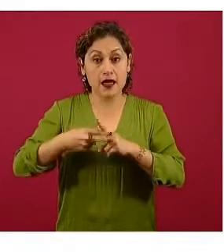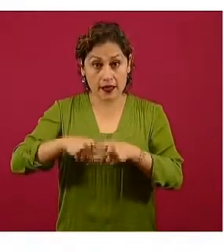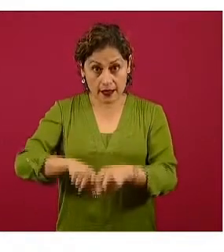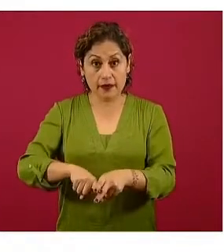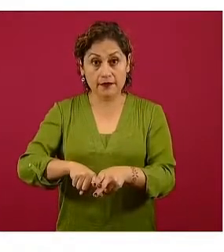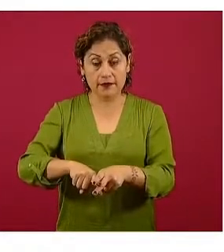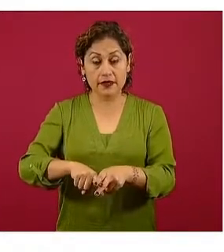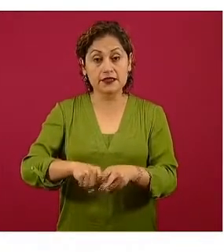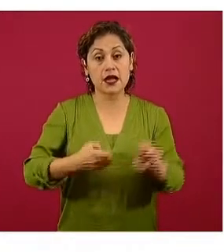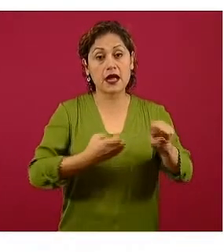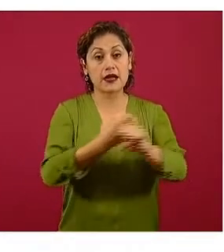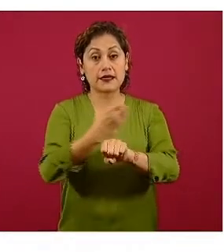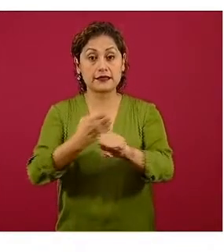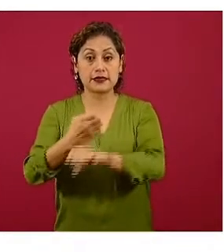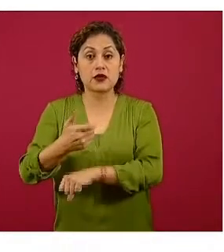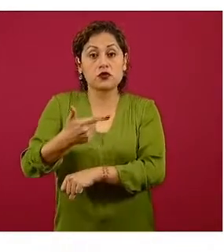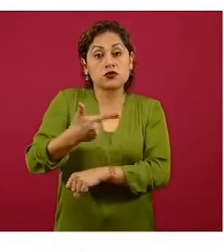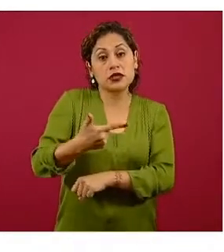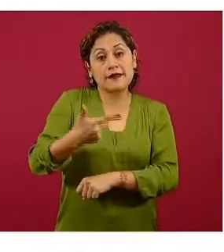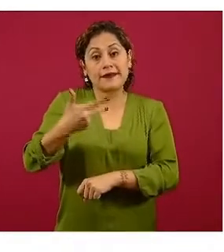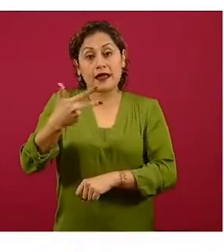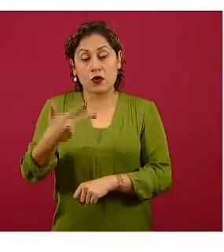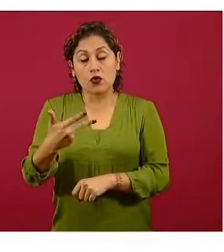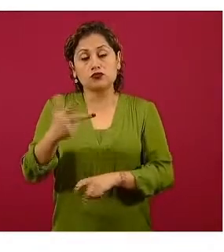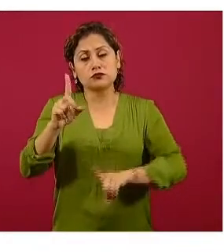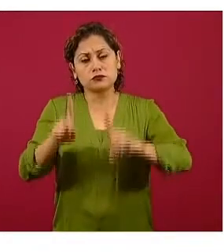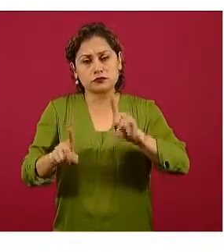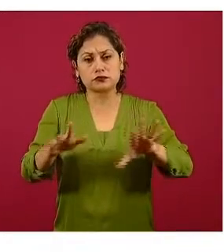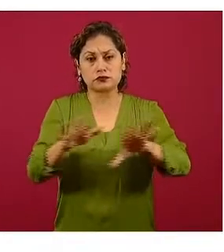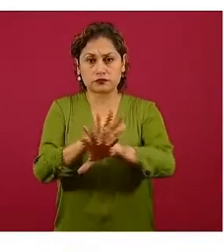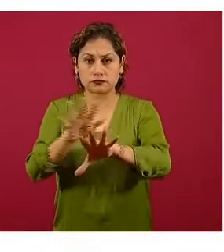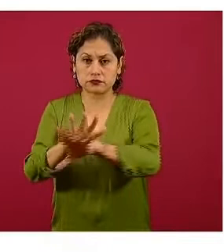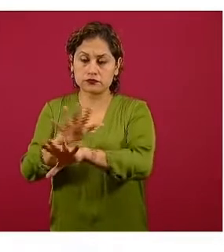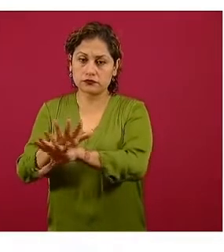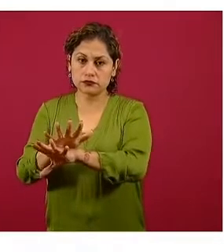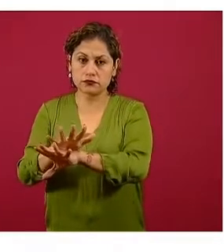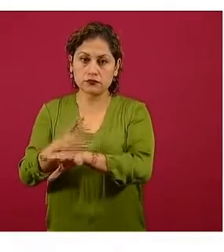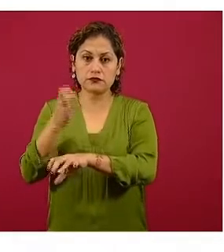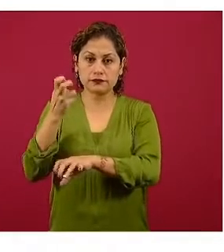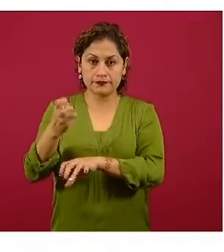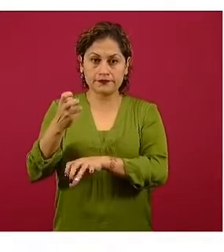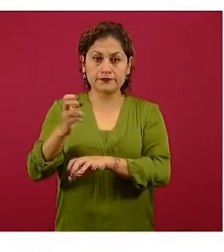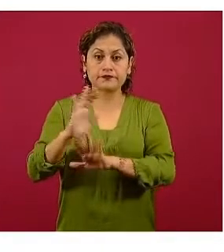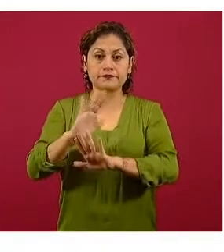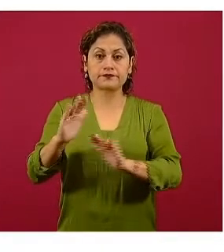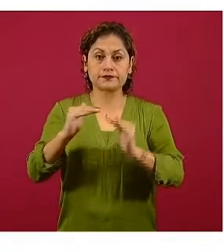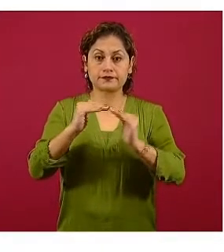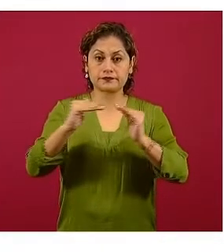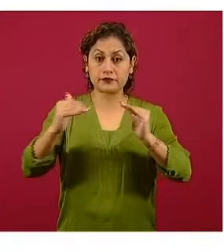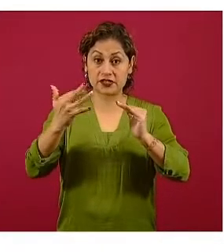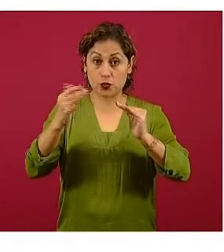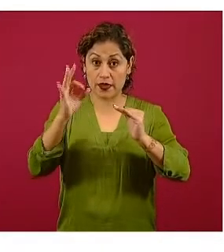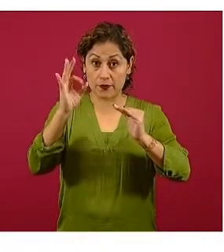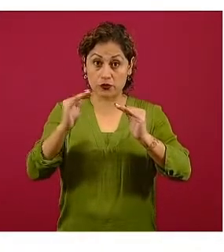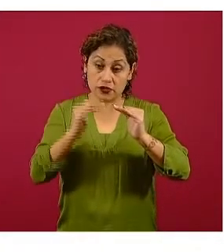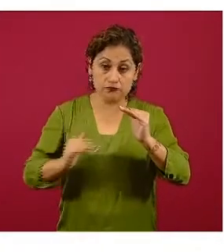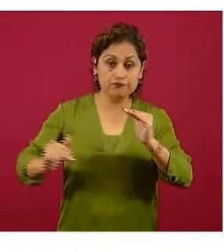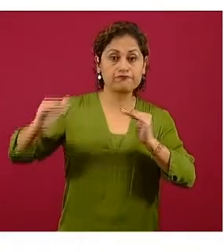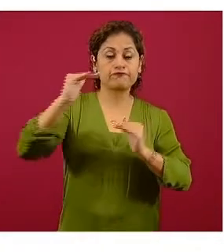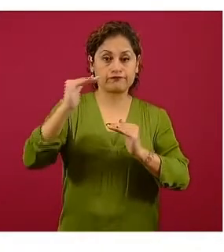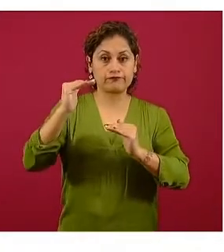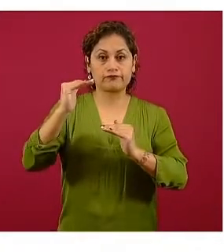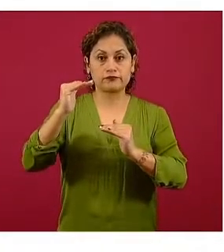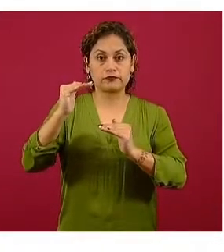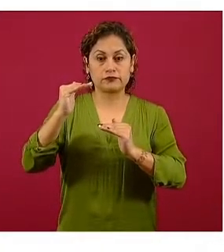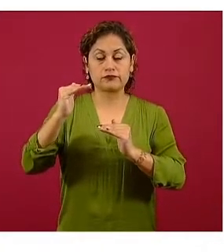7 entidades, a veces 8 o a veces 6, va cambiando dependiendo del día, las que han superado el 50% o en este caso la